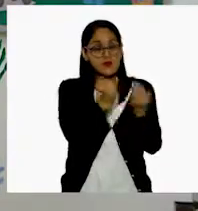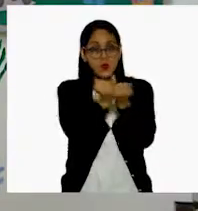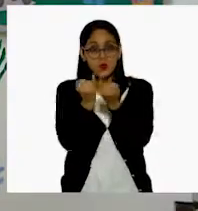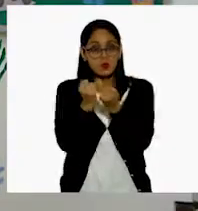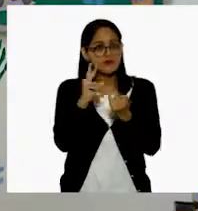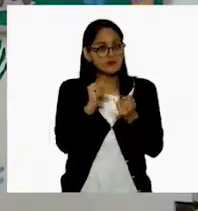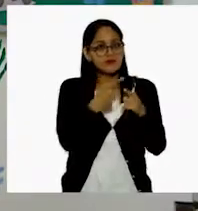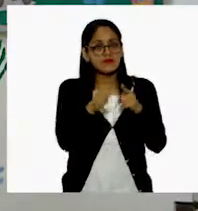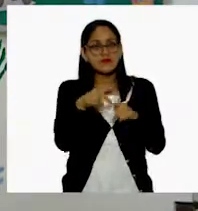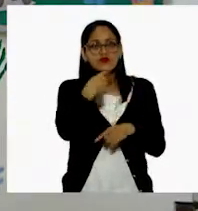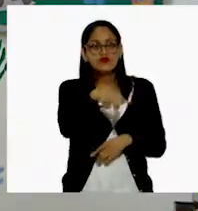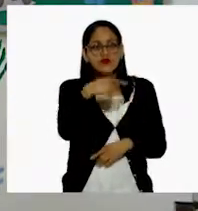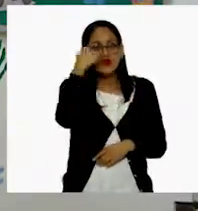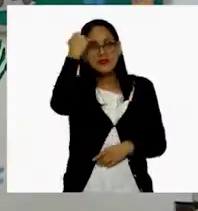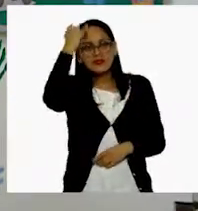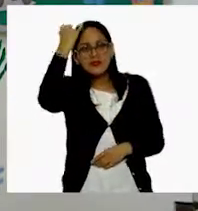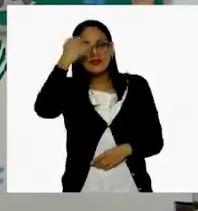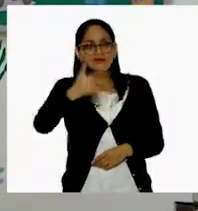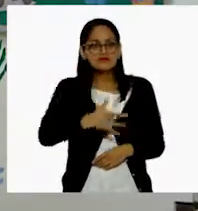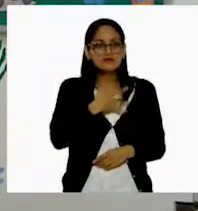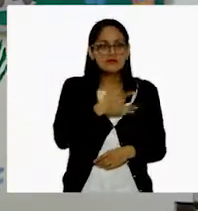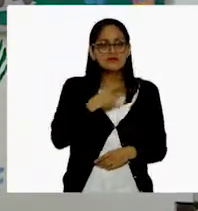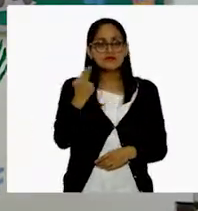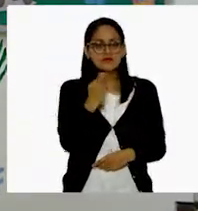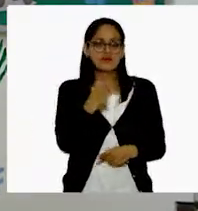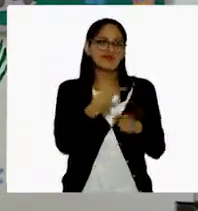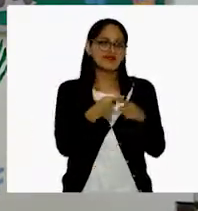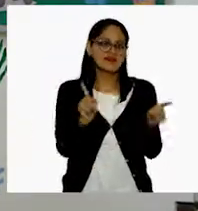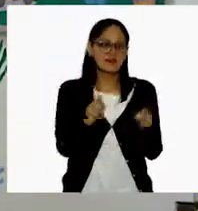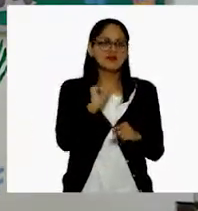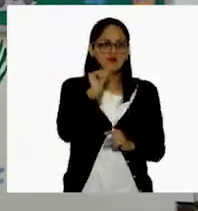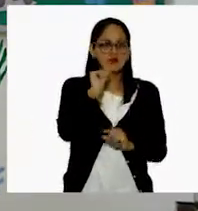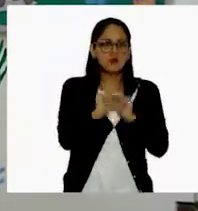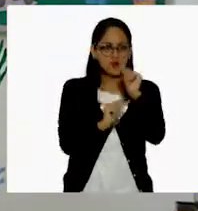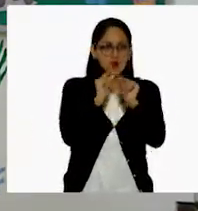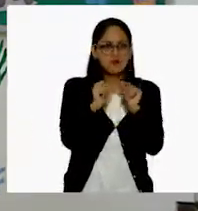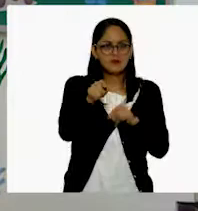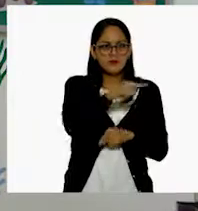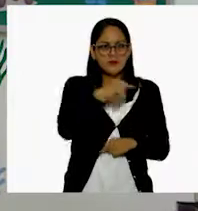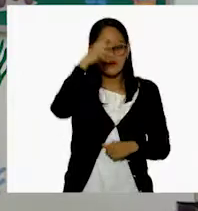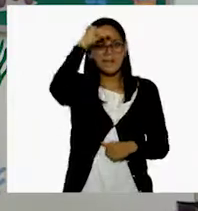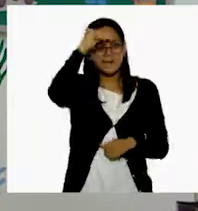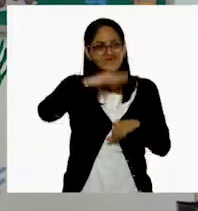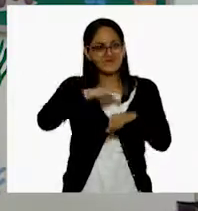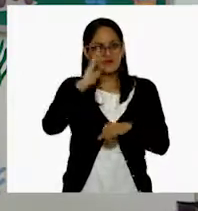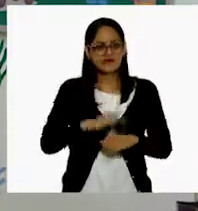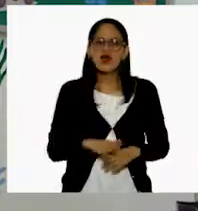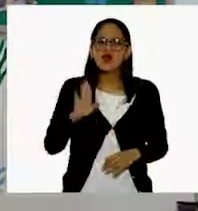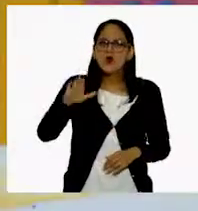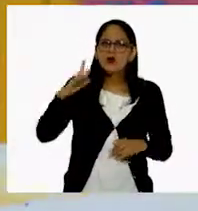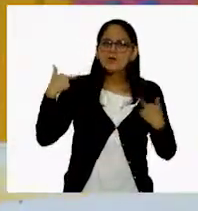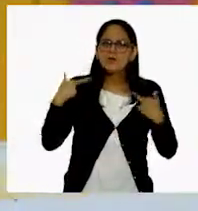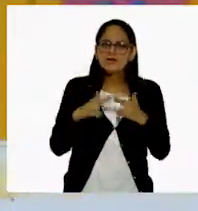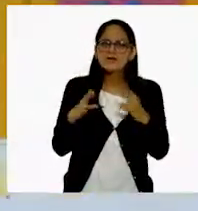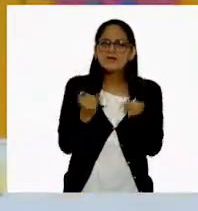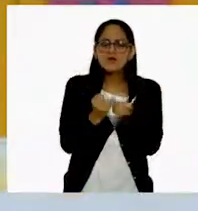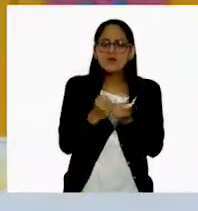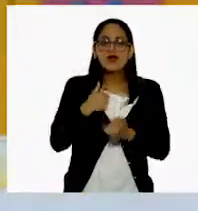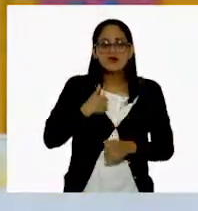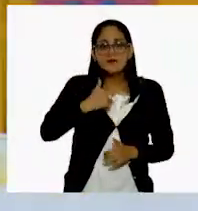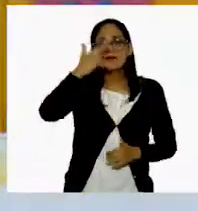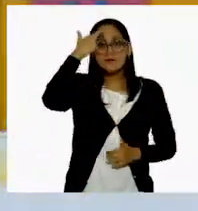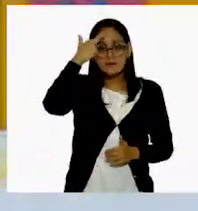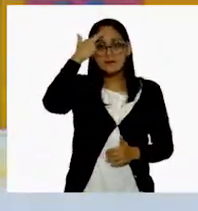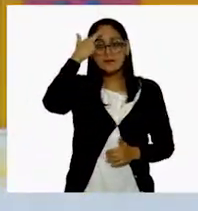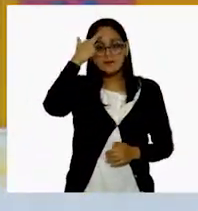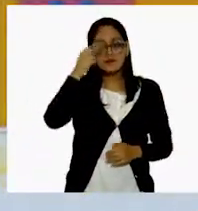ideas, deseos y necesidades. Poco a poco irás aprendiendo un poco más sobre todo esto. Maestra, también hay que recordar